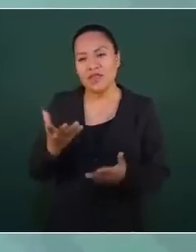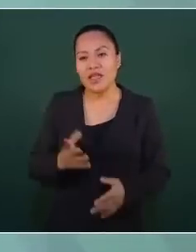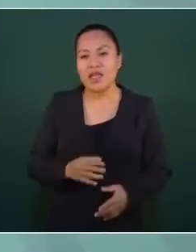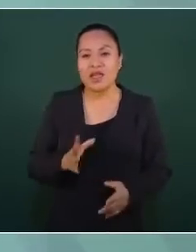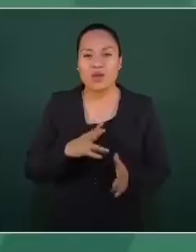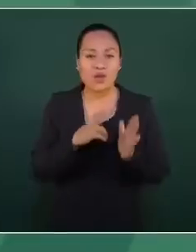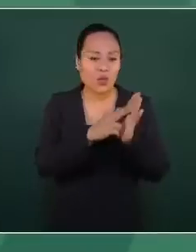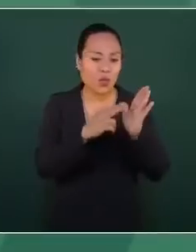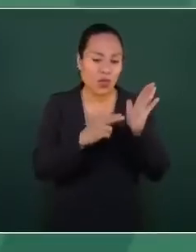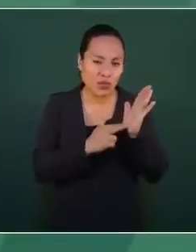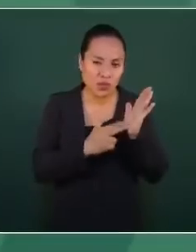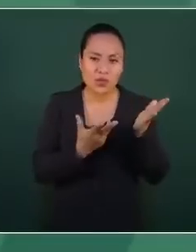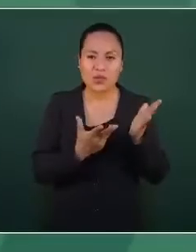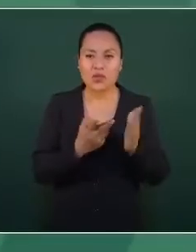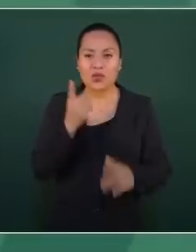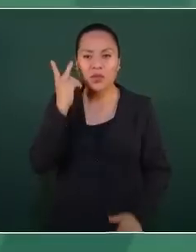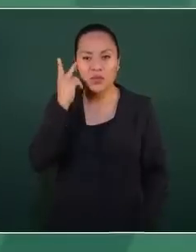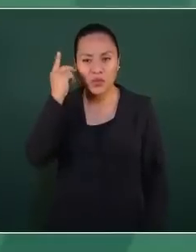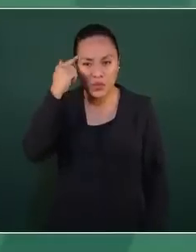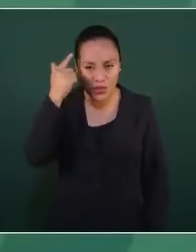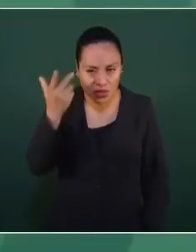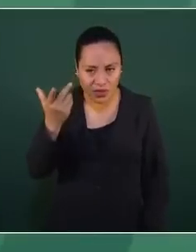Huatulco.